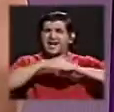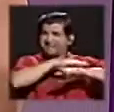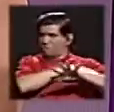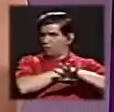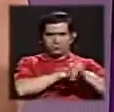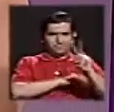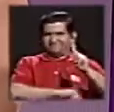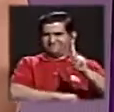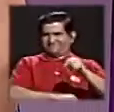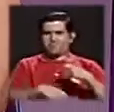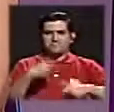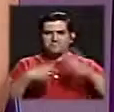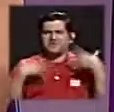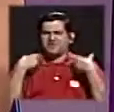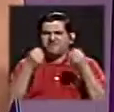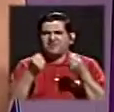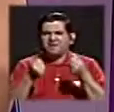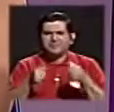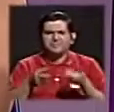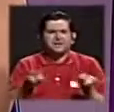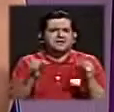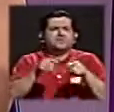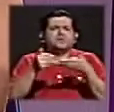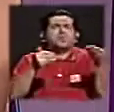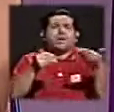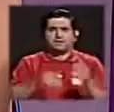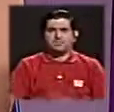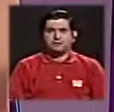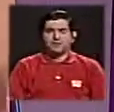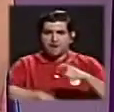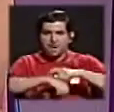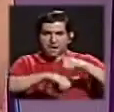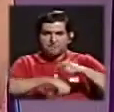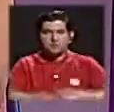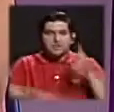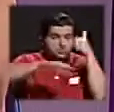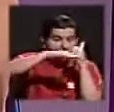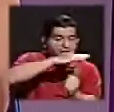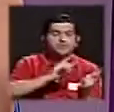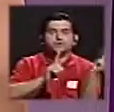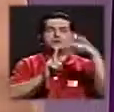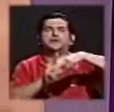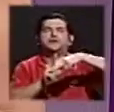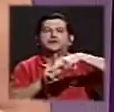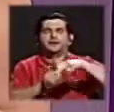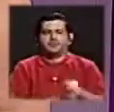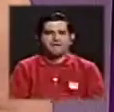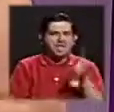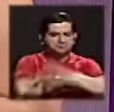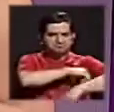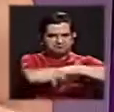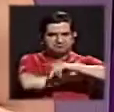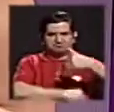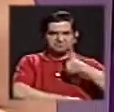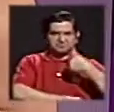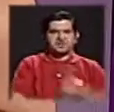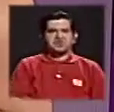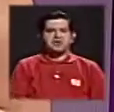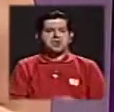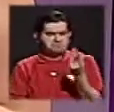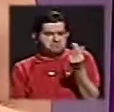El problema de salud sucede cuando se practica en la clandestinidad, precisamente en estos países que cuentan con